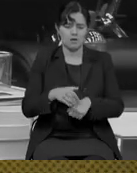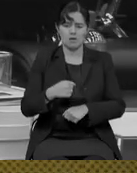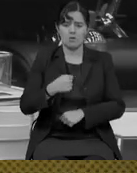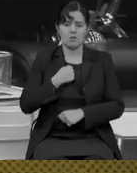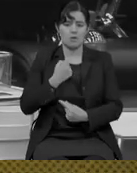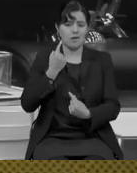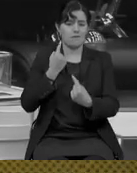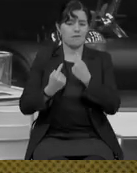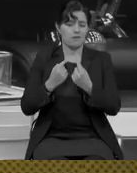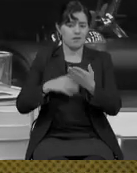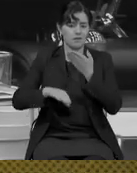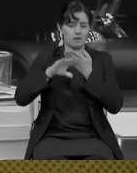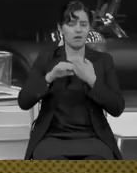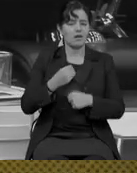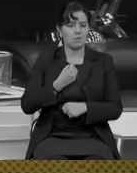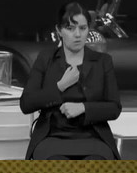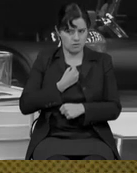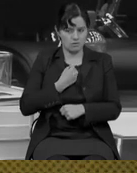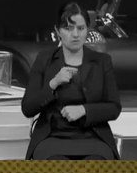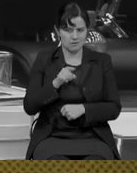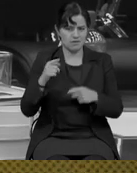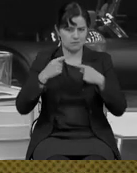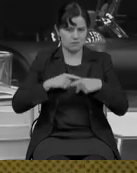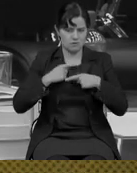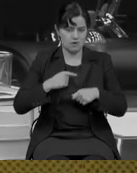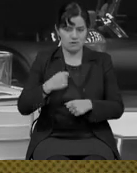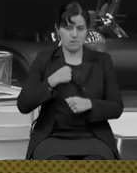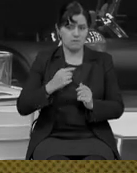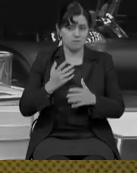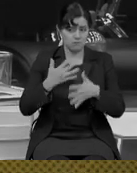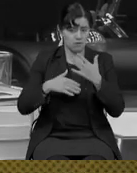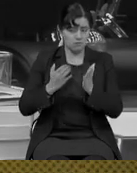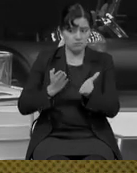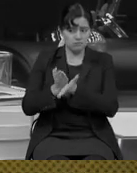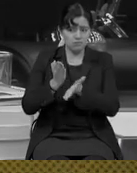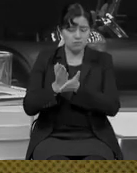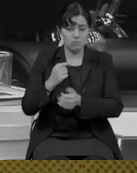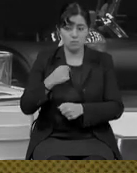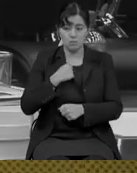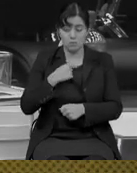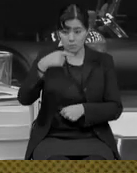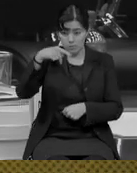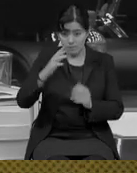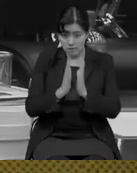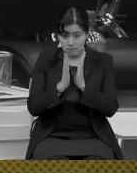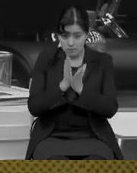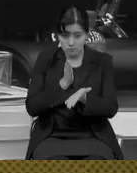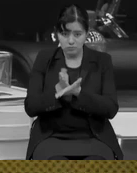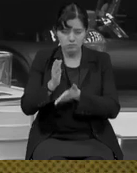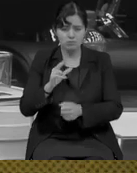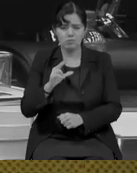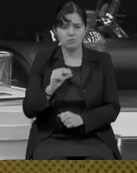las insolencias de quienes me están interrumpiendo y nunca los interrumpo. Inclusive no